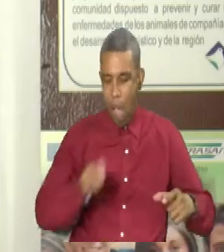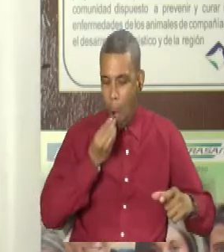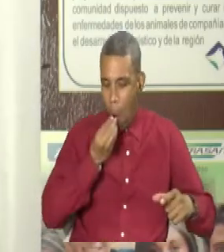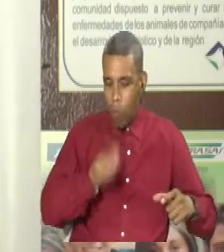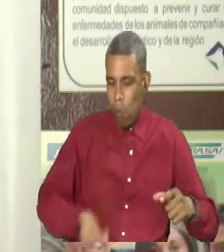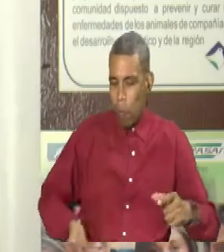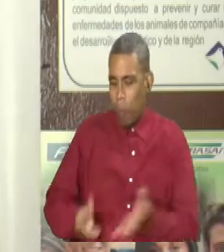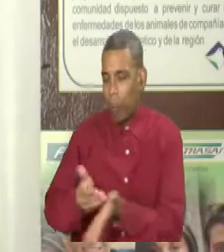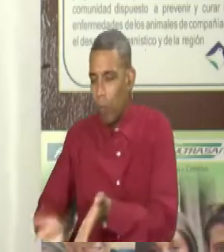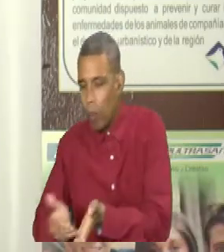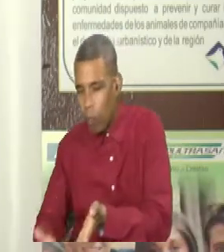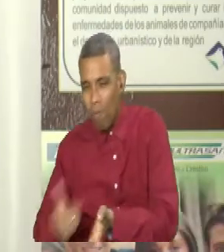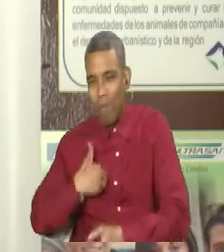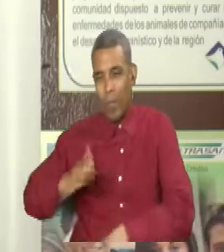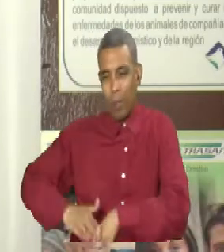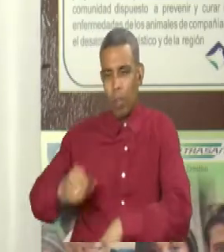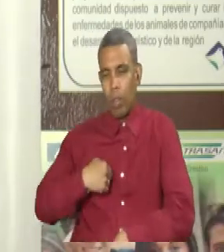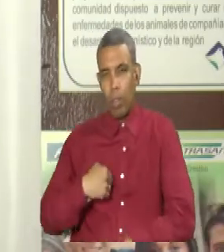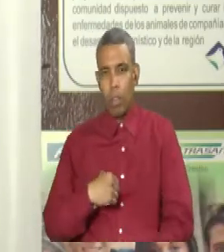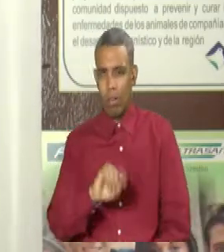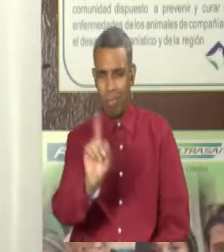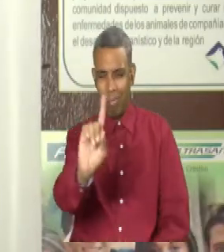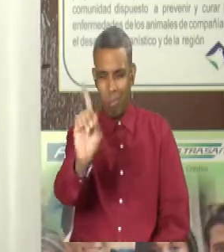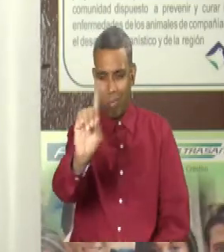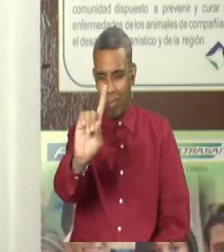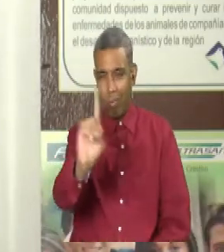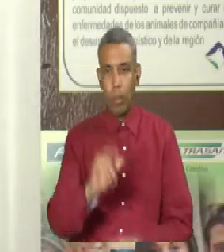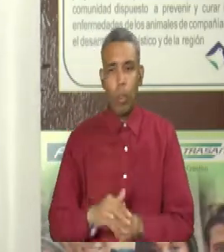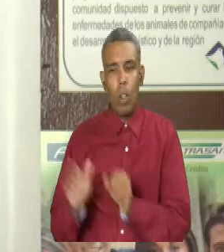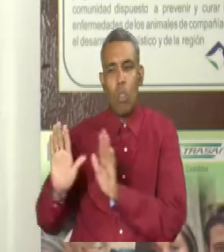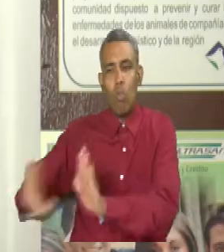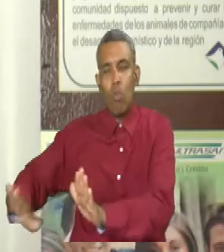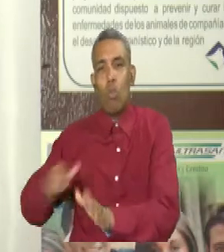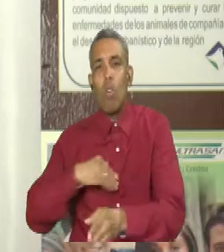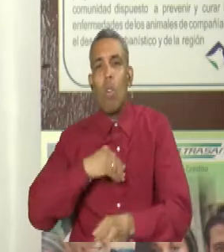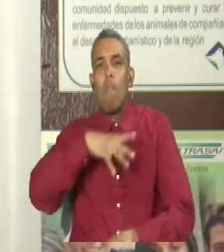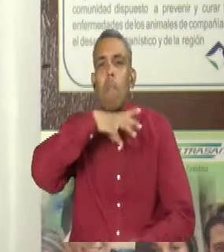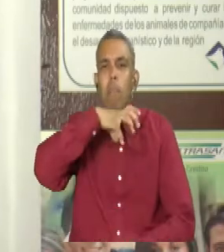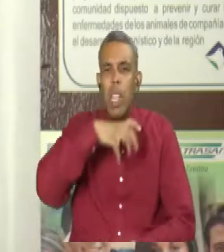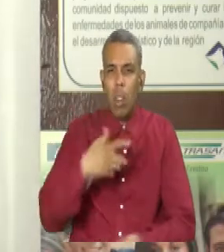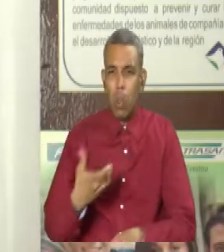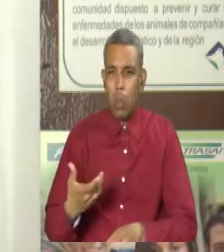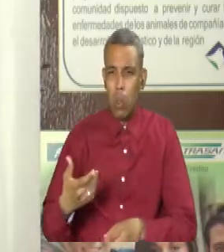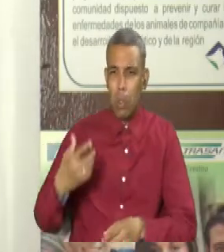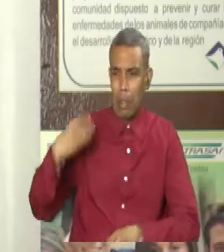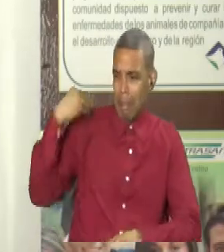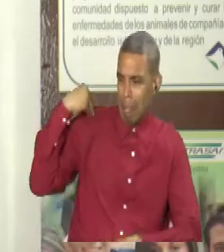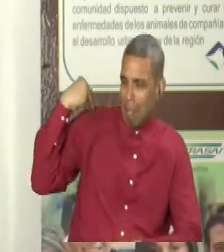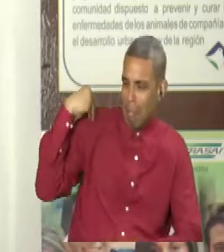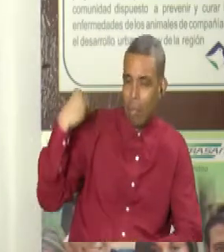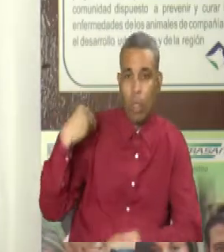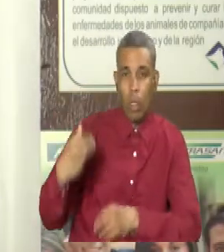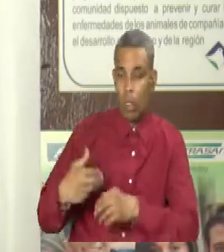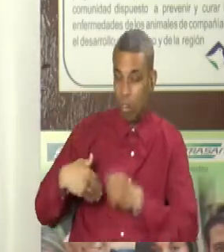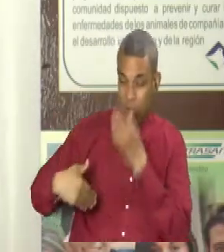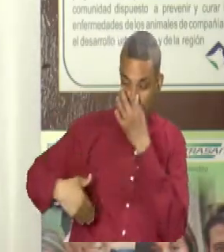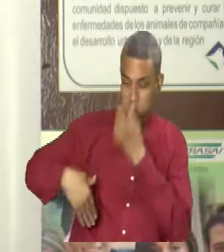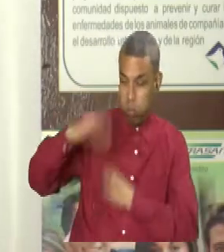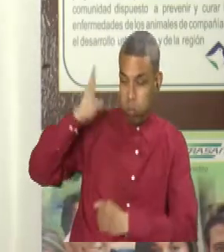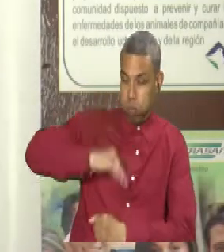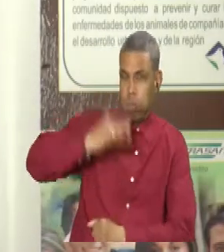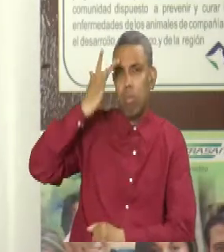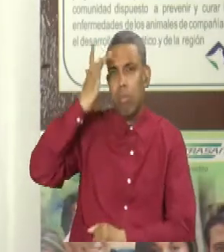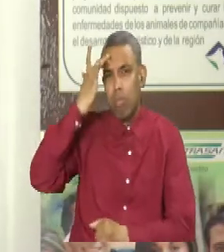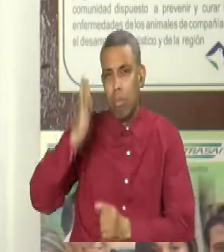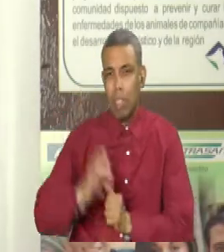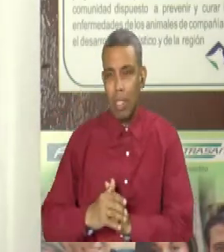están relacionados con problemas dermatológicos exclusivamente, o problemas en los oídos, o problemas a